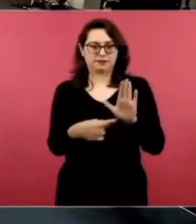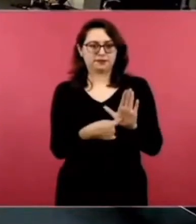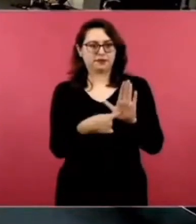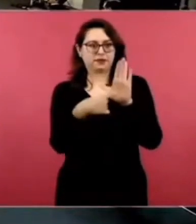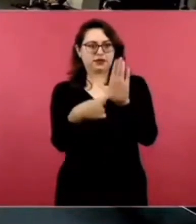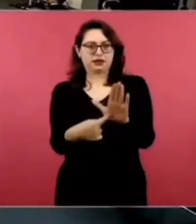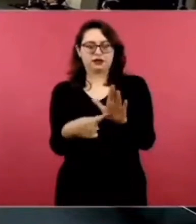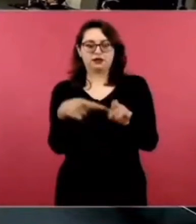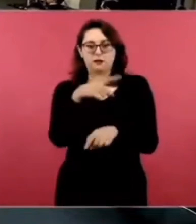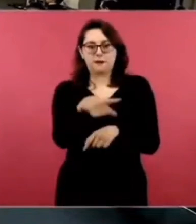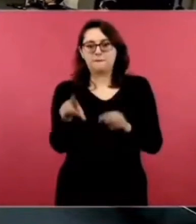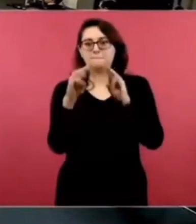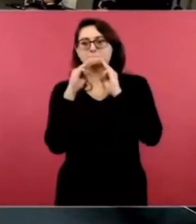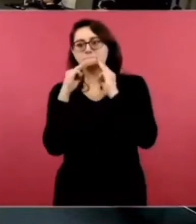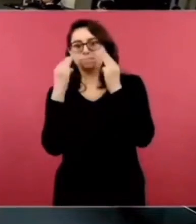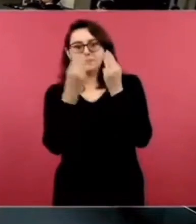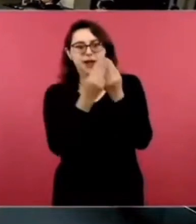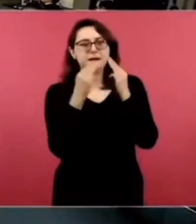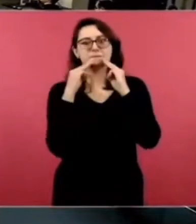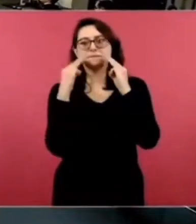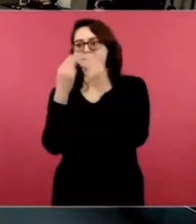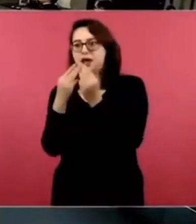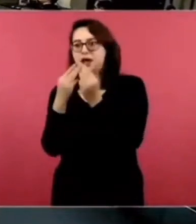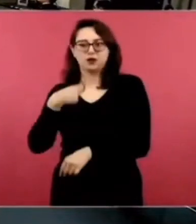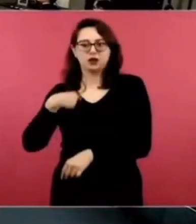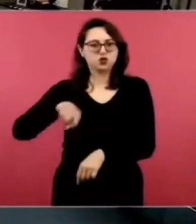enfrentando a la delincuencia.